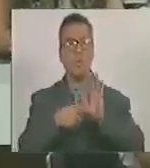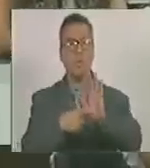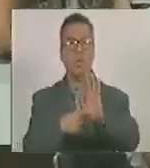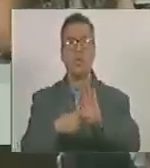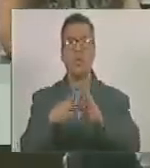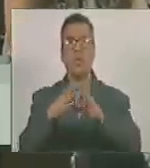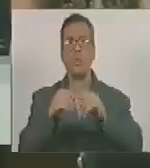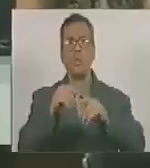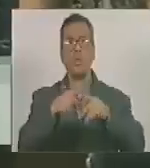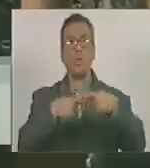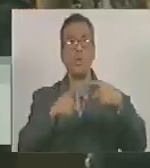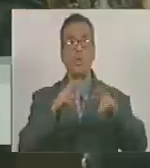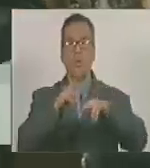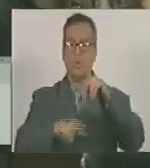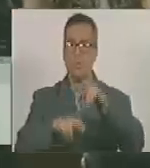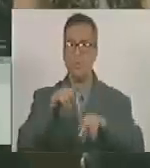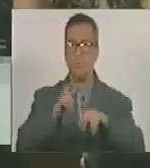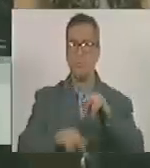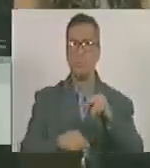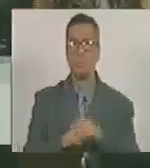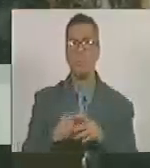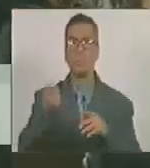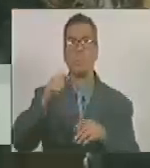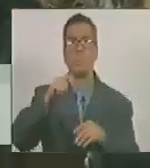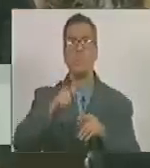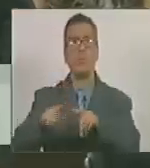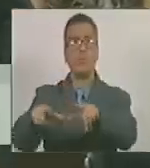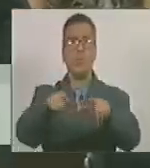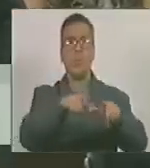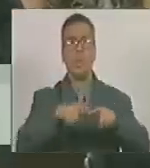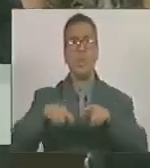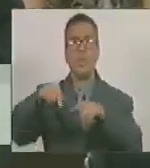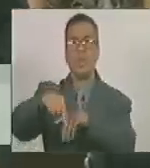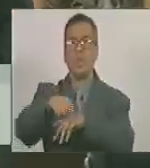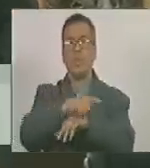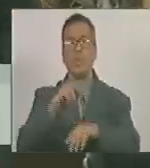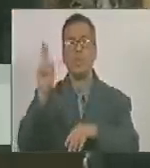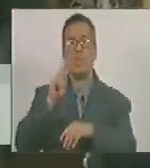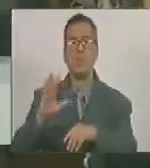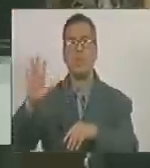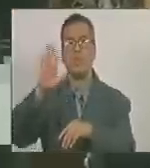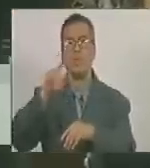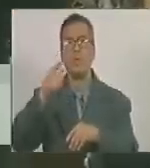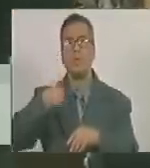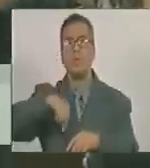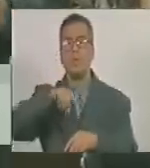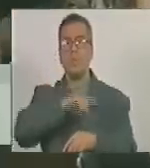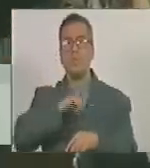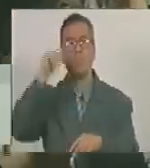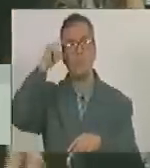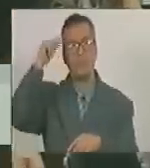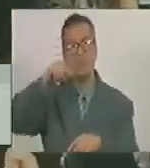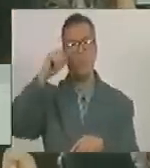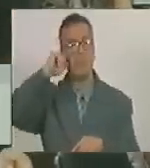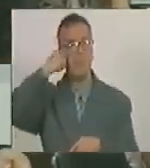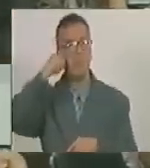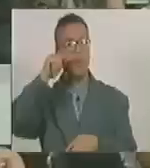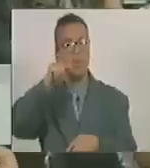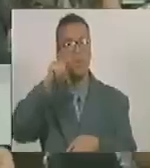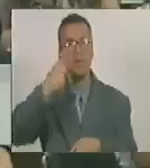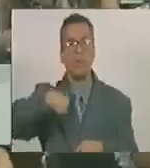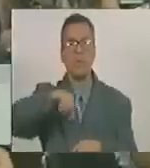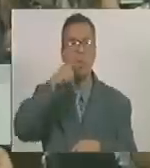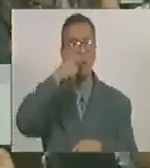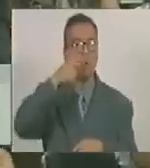los artistas y de los creadores de los lugares más apartados de la República. Y que nosotros hoy tenemos que recordar eso, porque nuestro